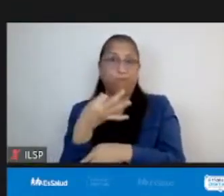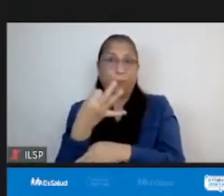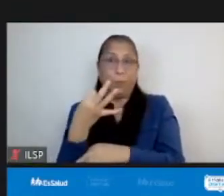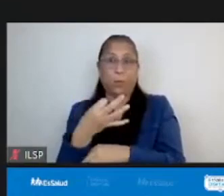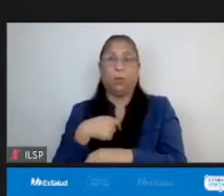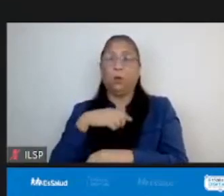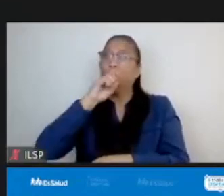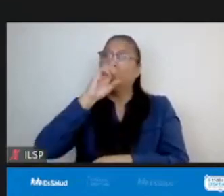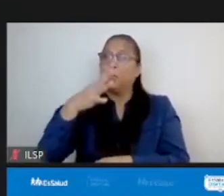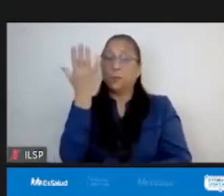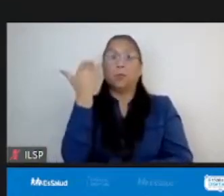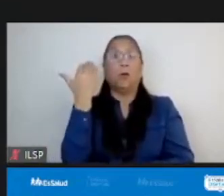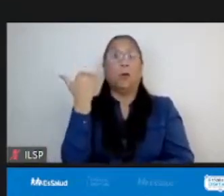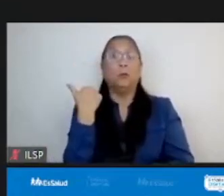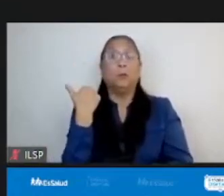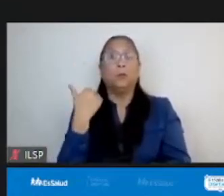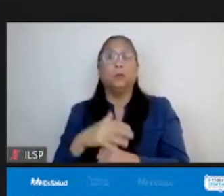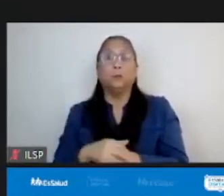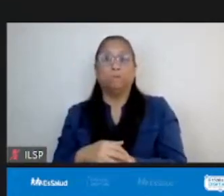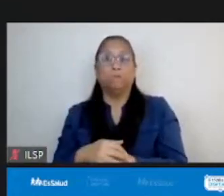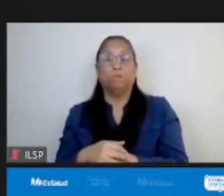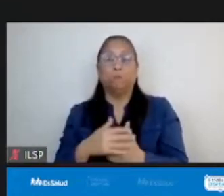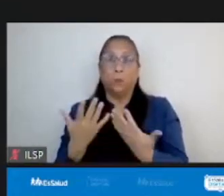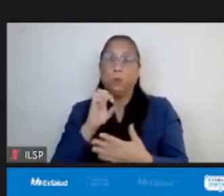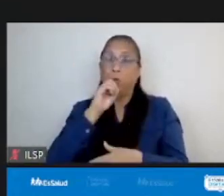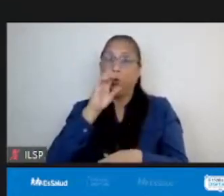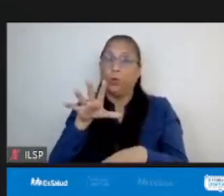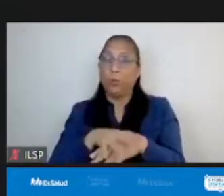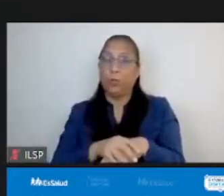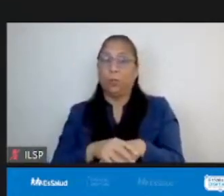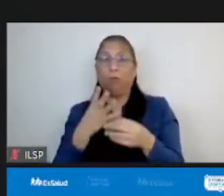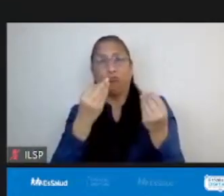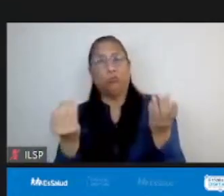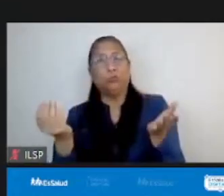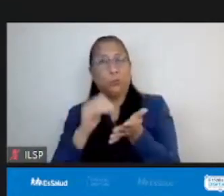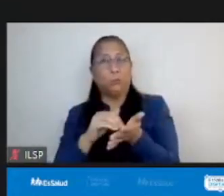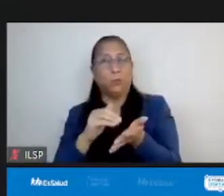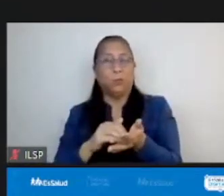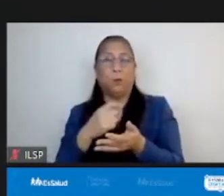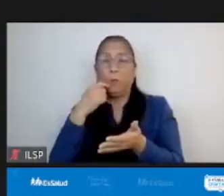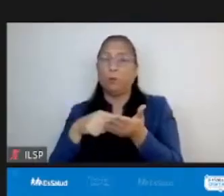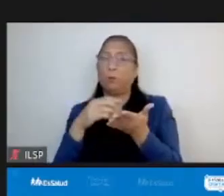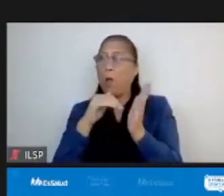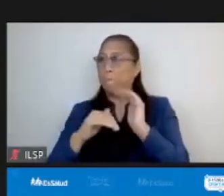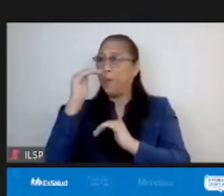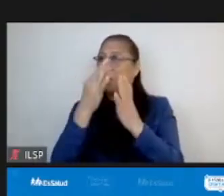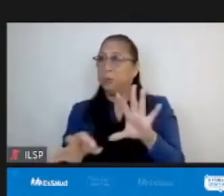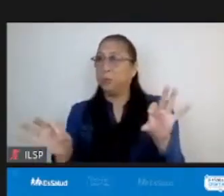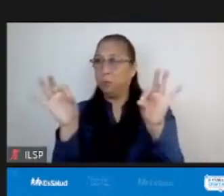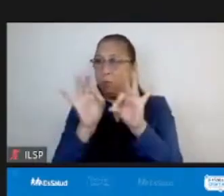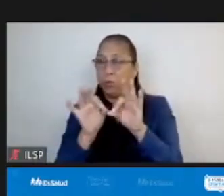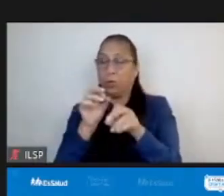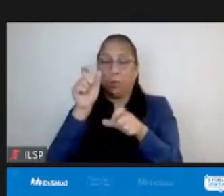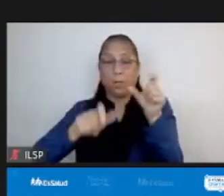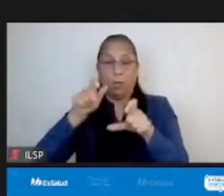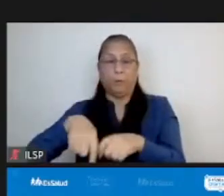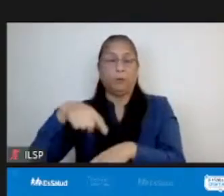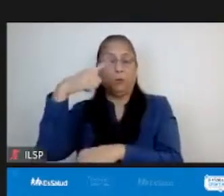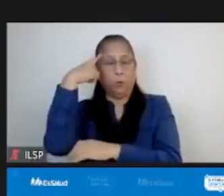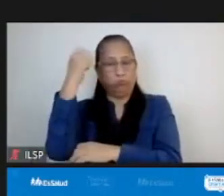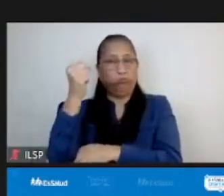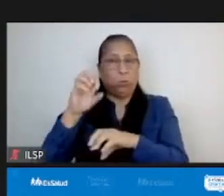mencionaba anteriormente, y lo dije repetidas oportunidades, pero sería el mensaje más importante que me gustaría que la gente se lleve y lo